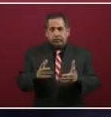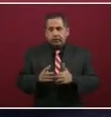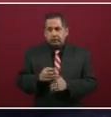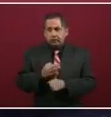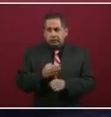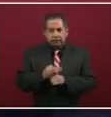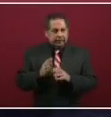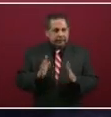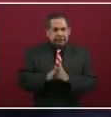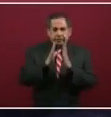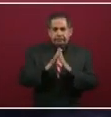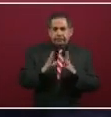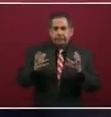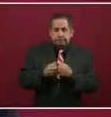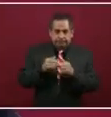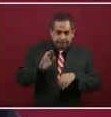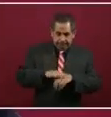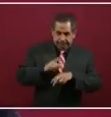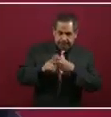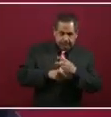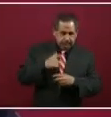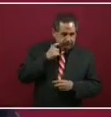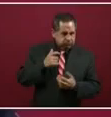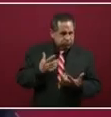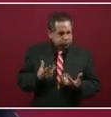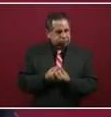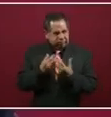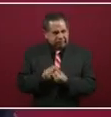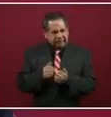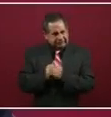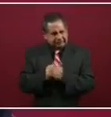están participando más